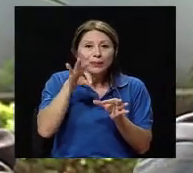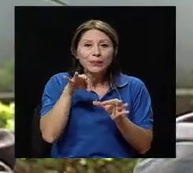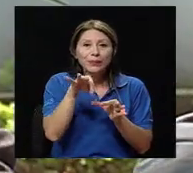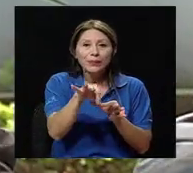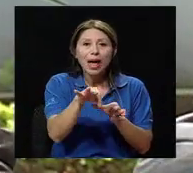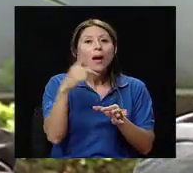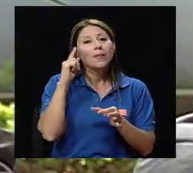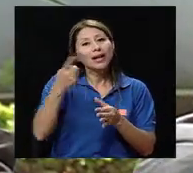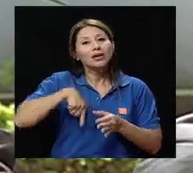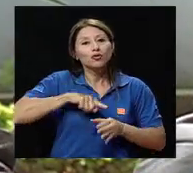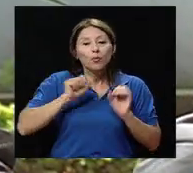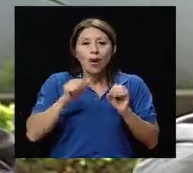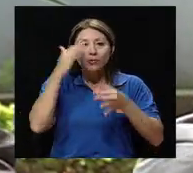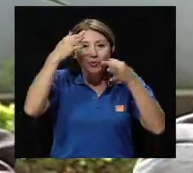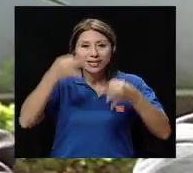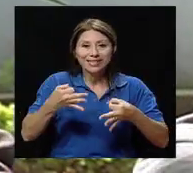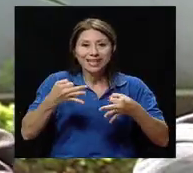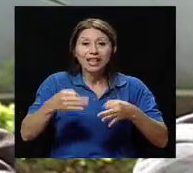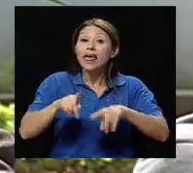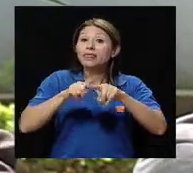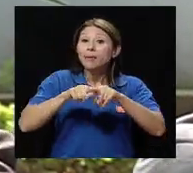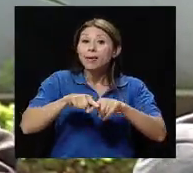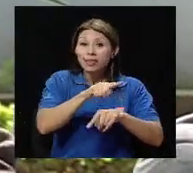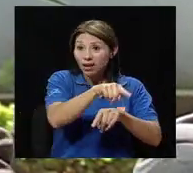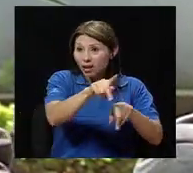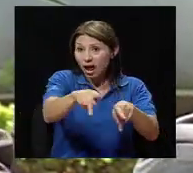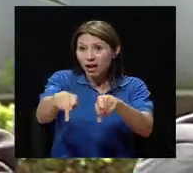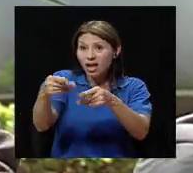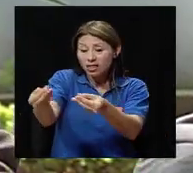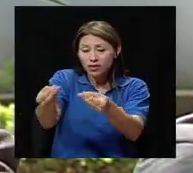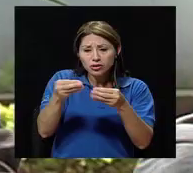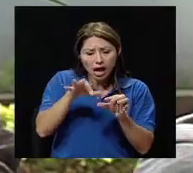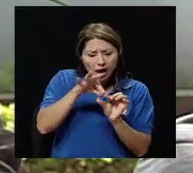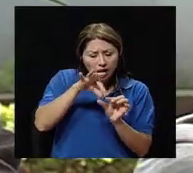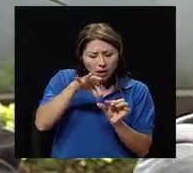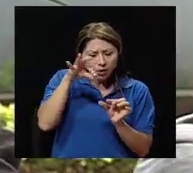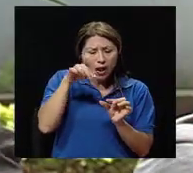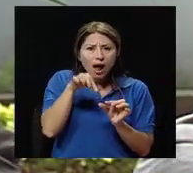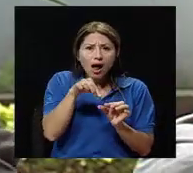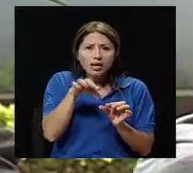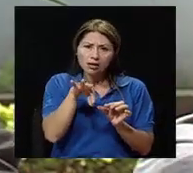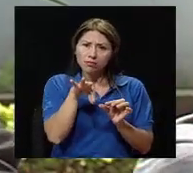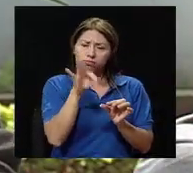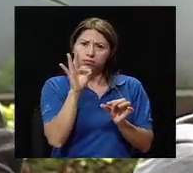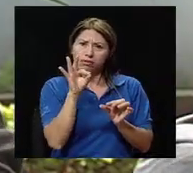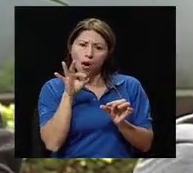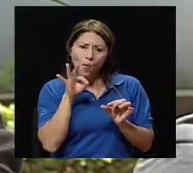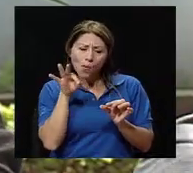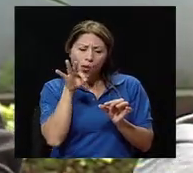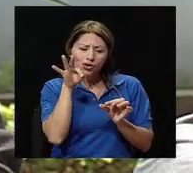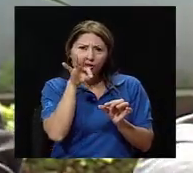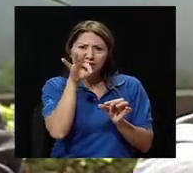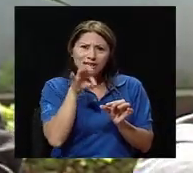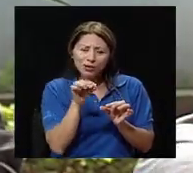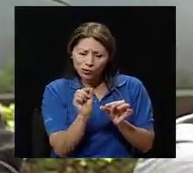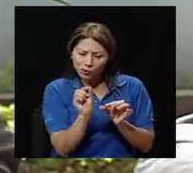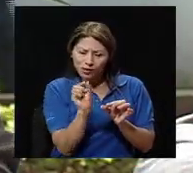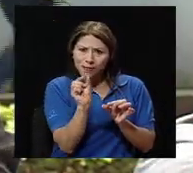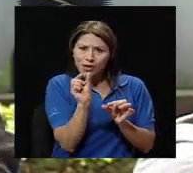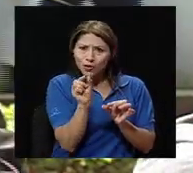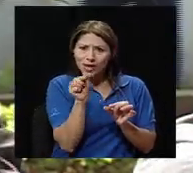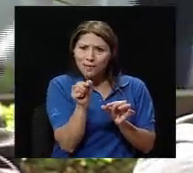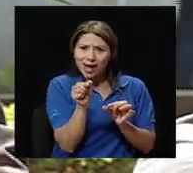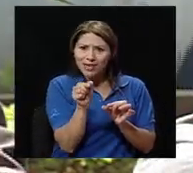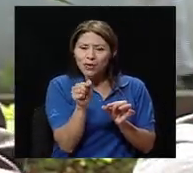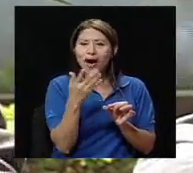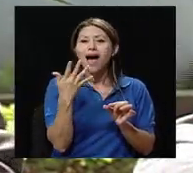Por ejemplo, si vemos mosquitos también de mayor tamaño, como últimamente se ha encontrado en el año en la Universidad de Costa Rica, se tomó una